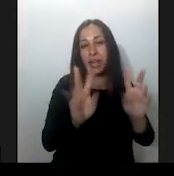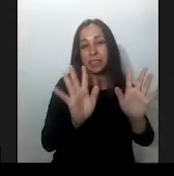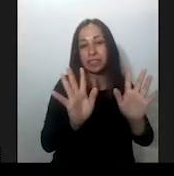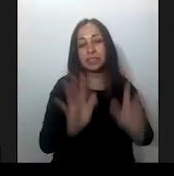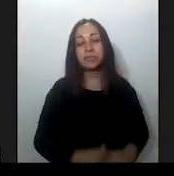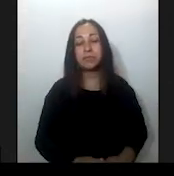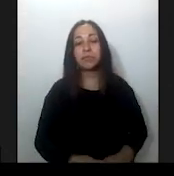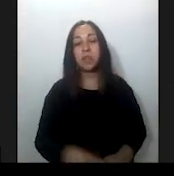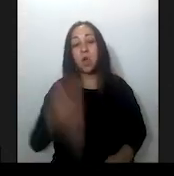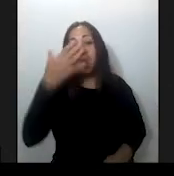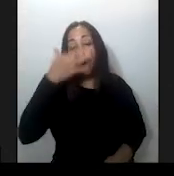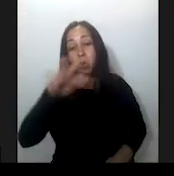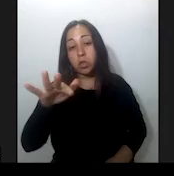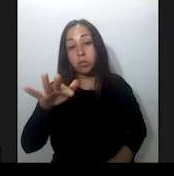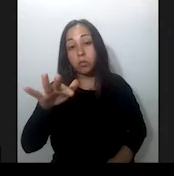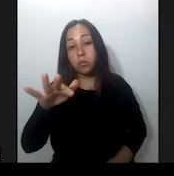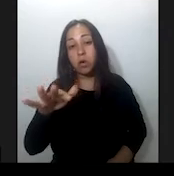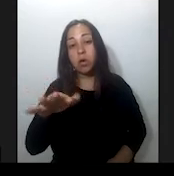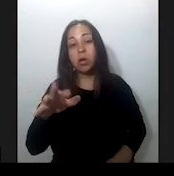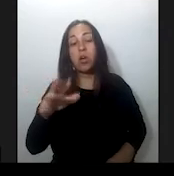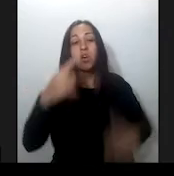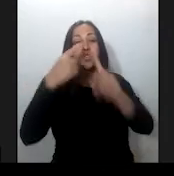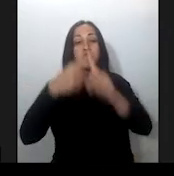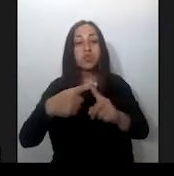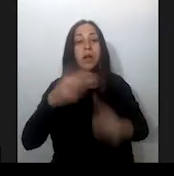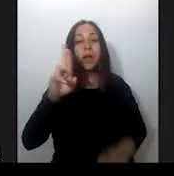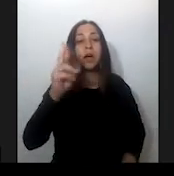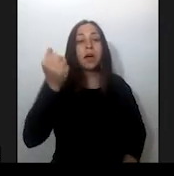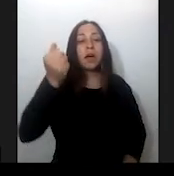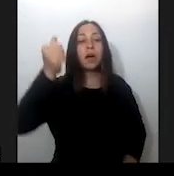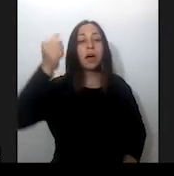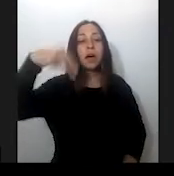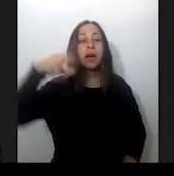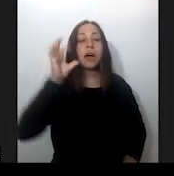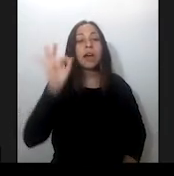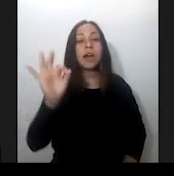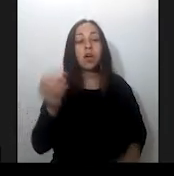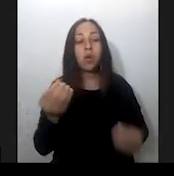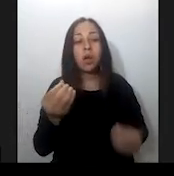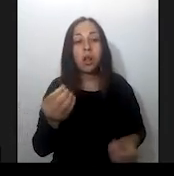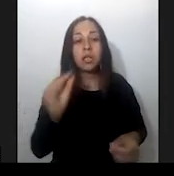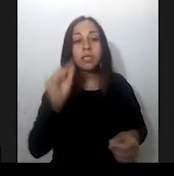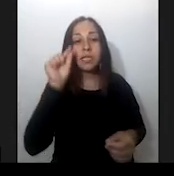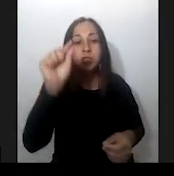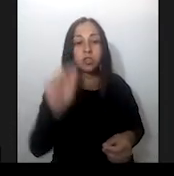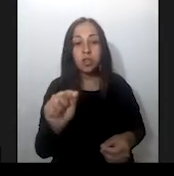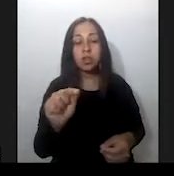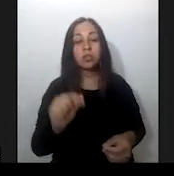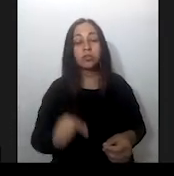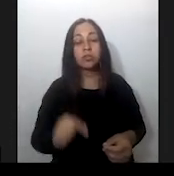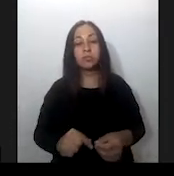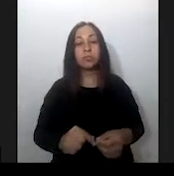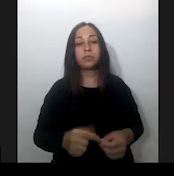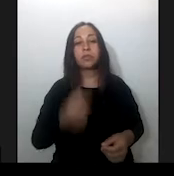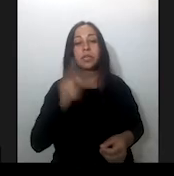trabajar así. Y por último, ¿cuál es el rango de la suma? Ya voy a seleccionar, que es esto, ¿no? Habíamos dicho